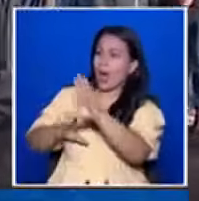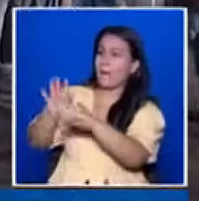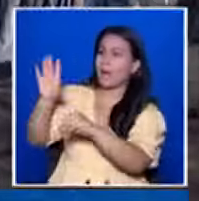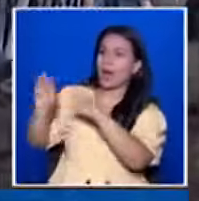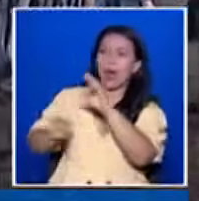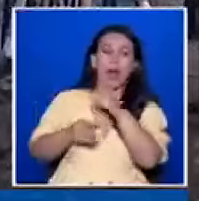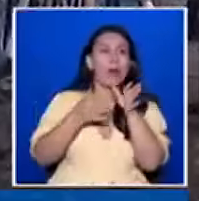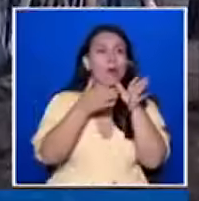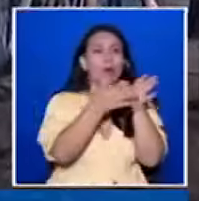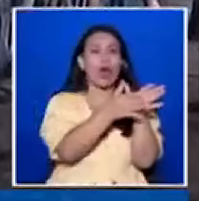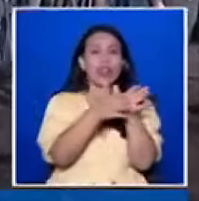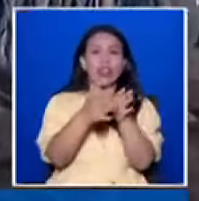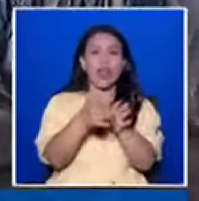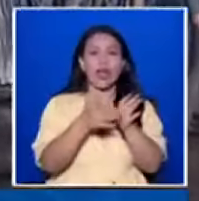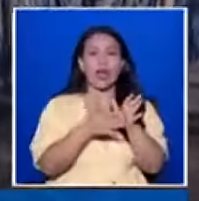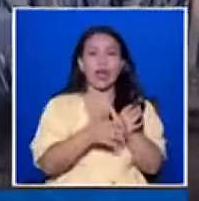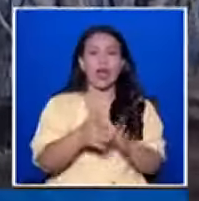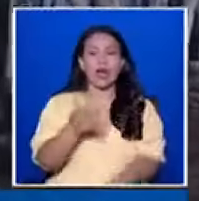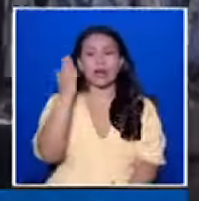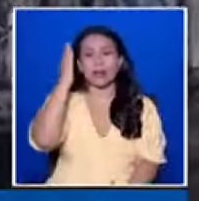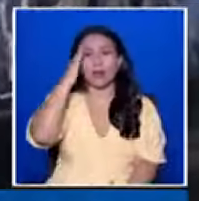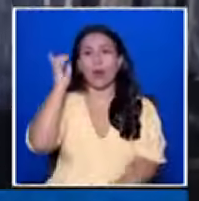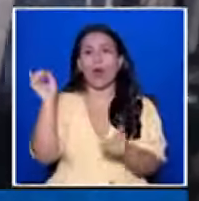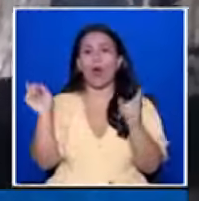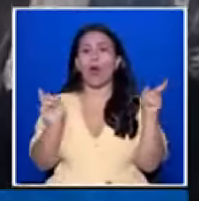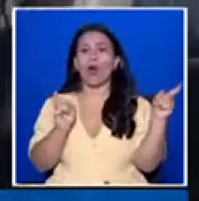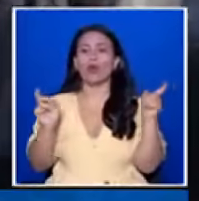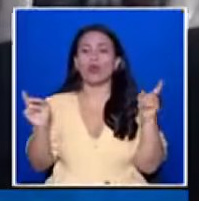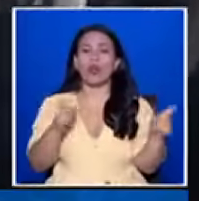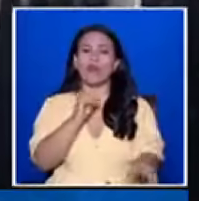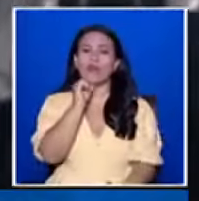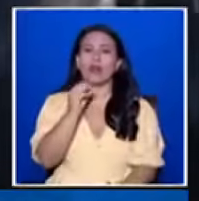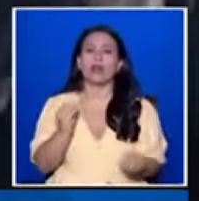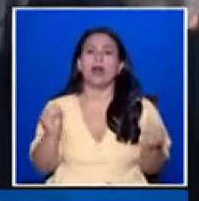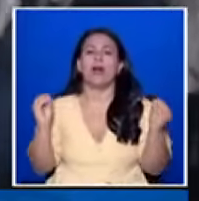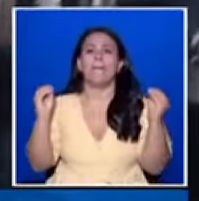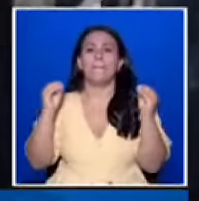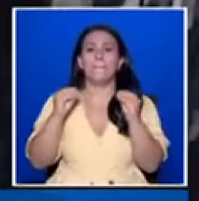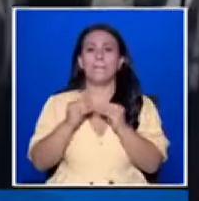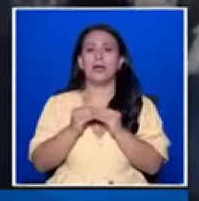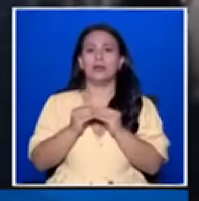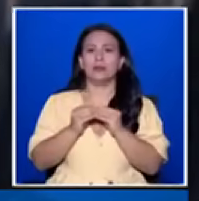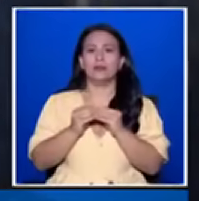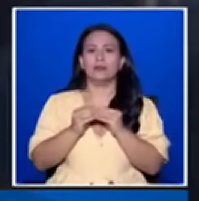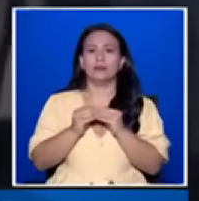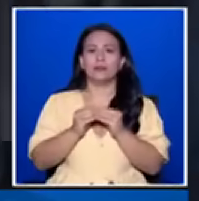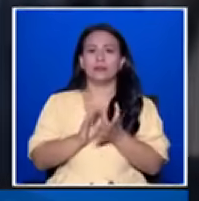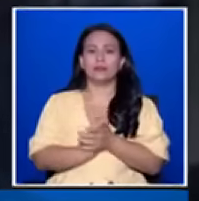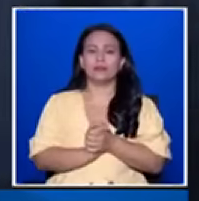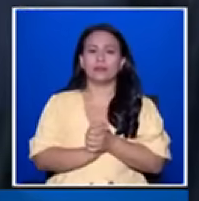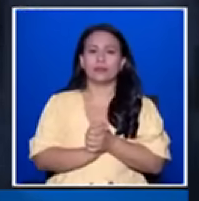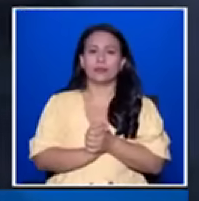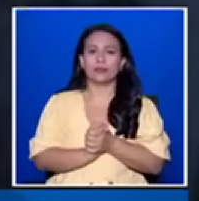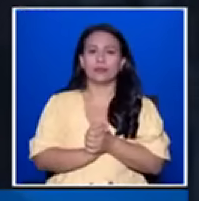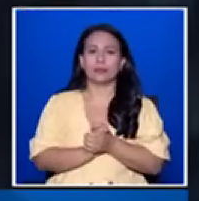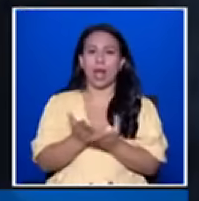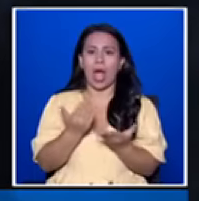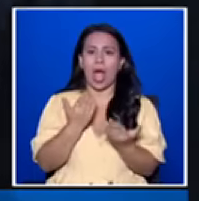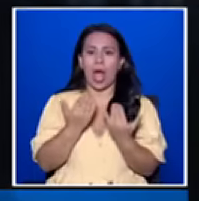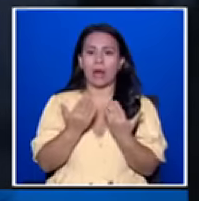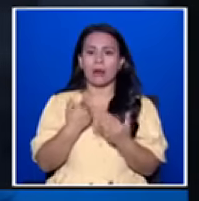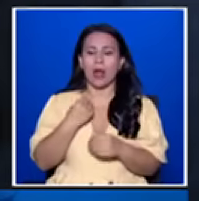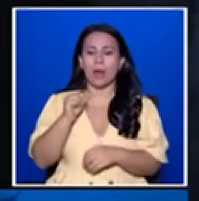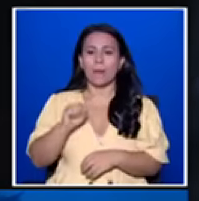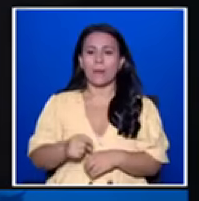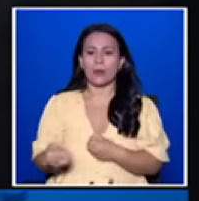bodegas. Pensábamos que ellos ya tenían controlado el incendio. Lamentablemente, yo creo que fue el factor imperante el hecho de